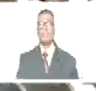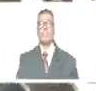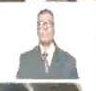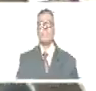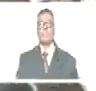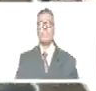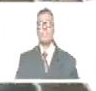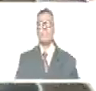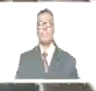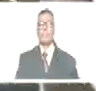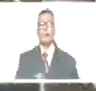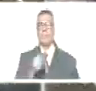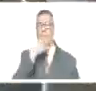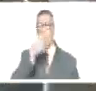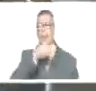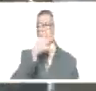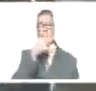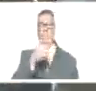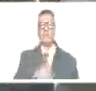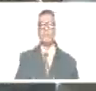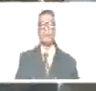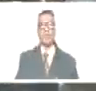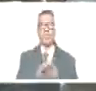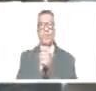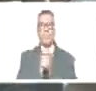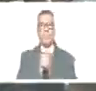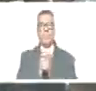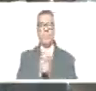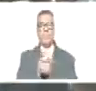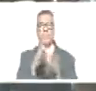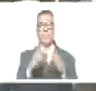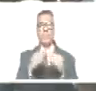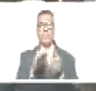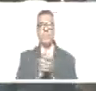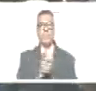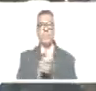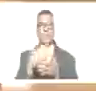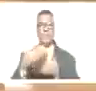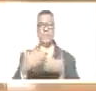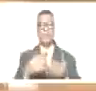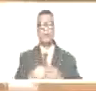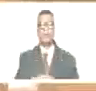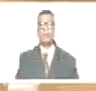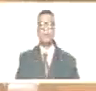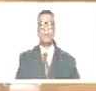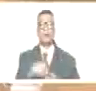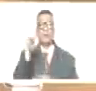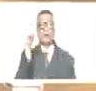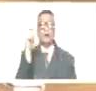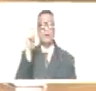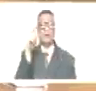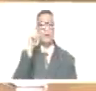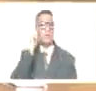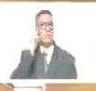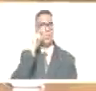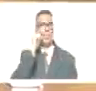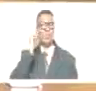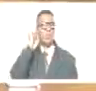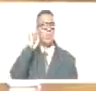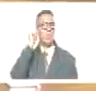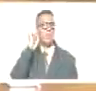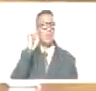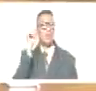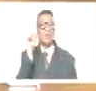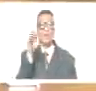Buenas tardes, queridos compañeros, queridos colegas, diputados y diputadas de esta honorable Asamblea Nacional.